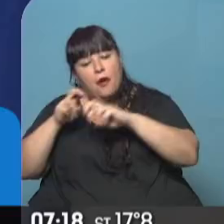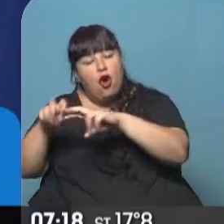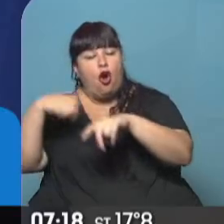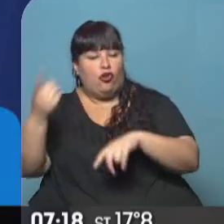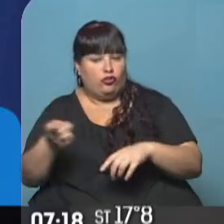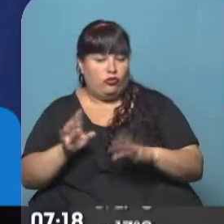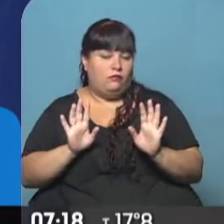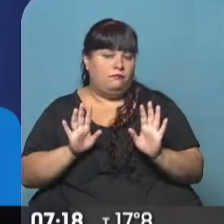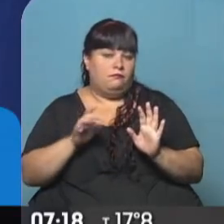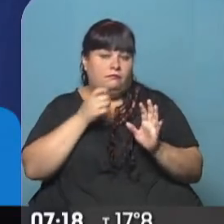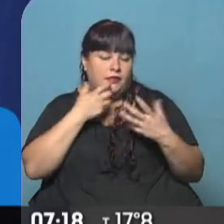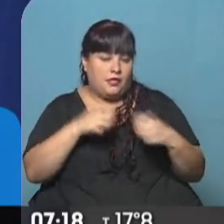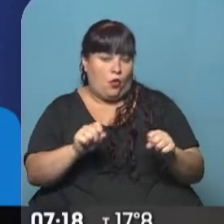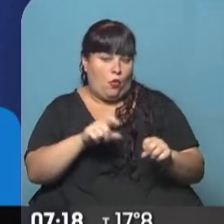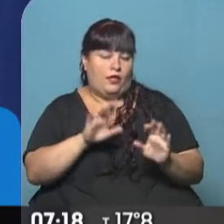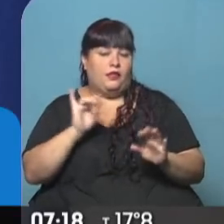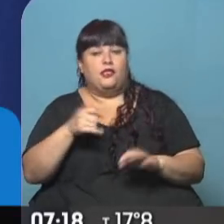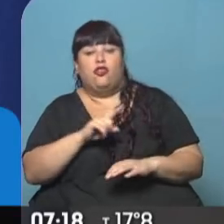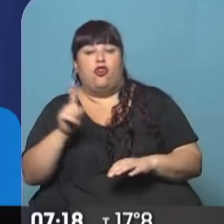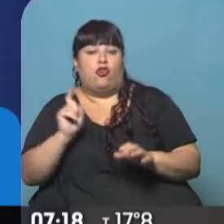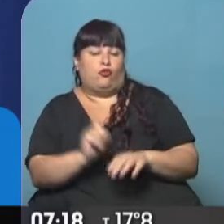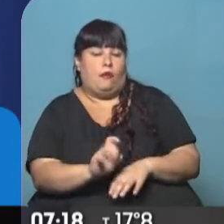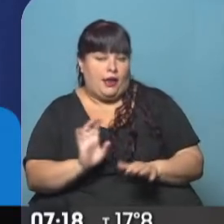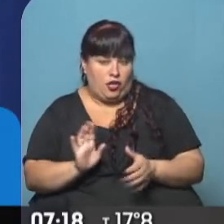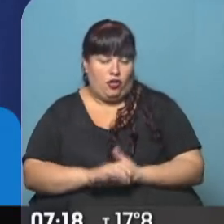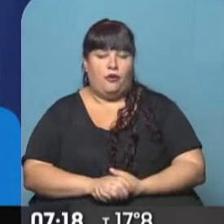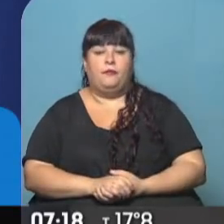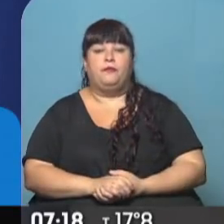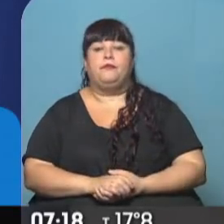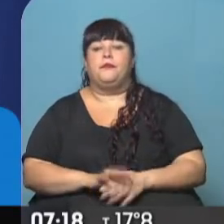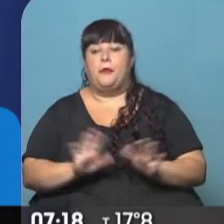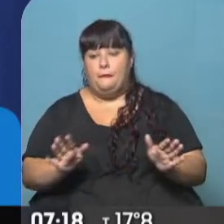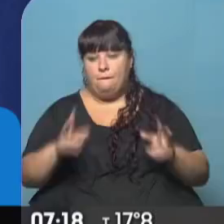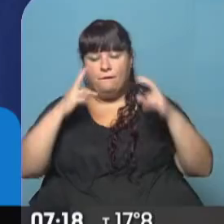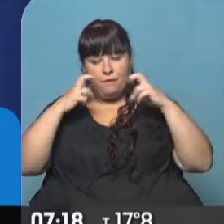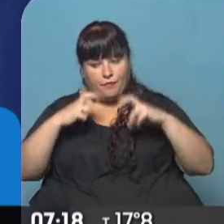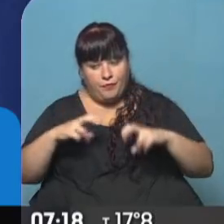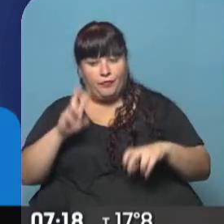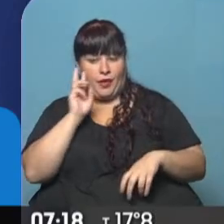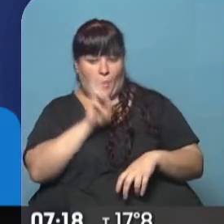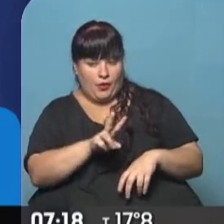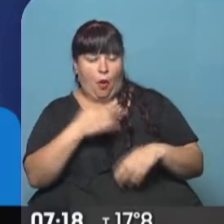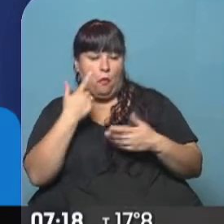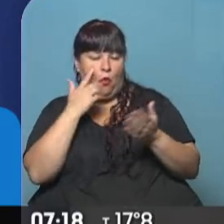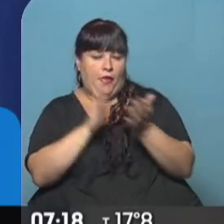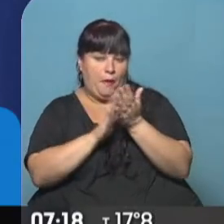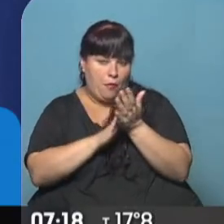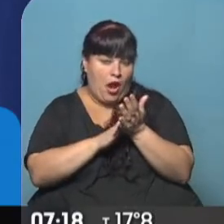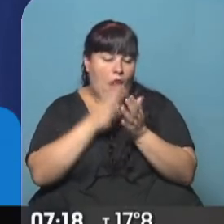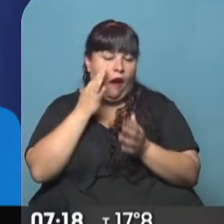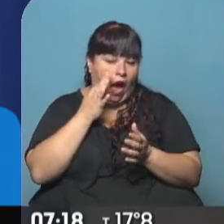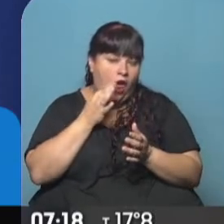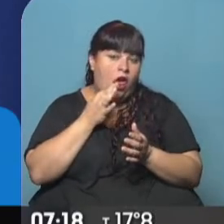indicio cuando se localice o no el submarino. Entonces, entre la inspección visual puede arrojar alguna